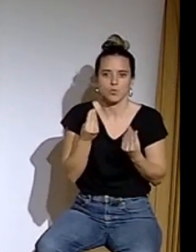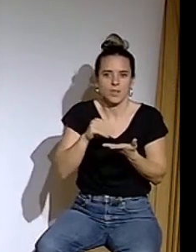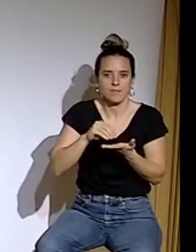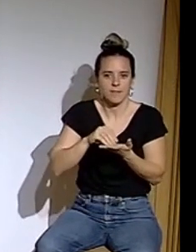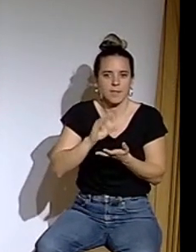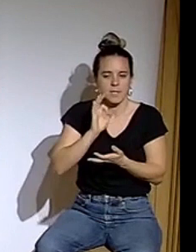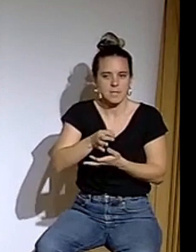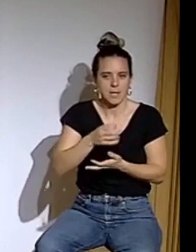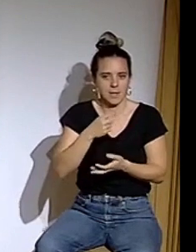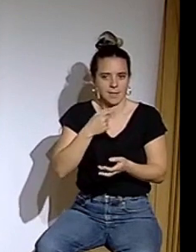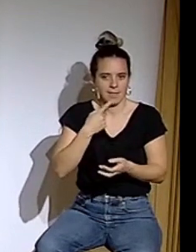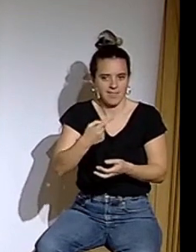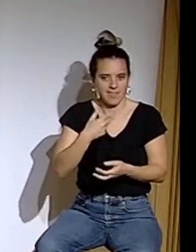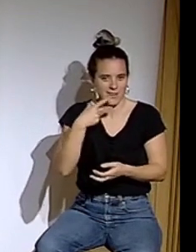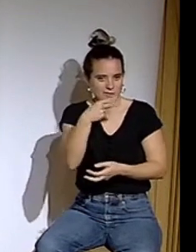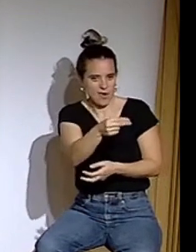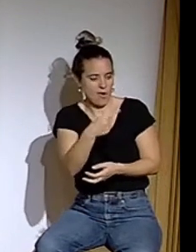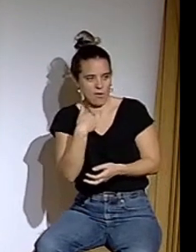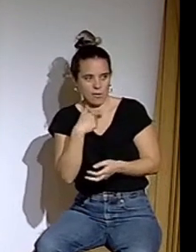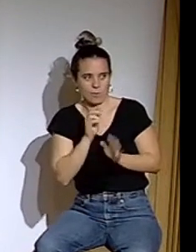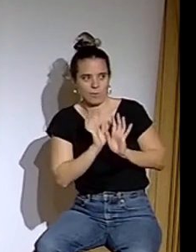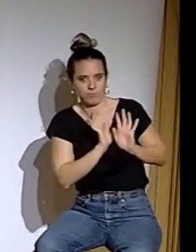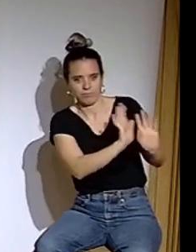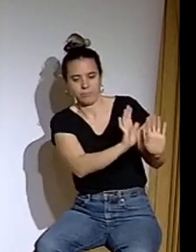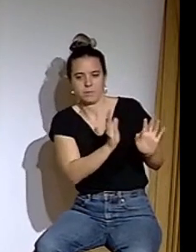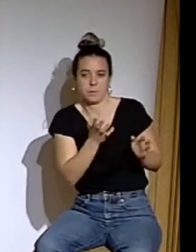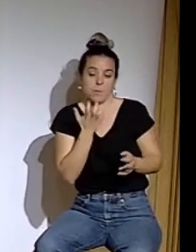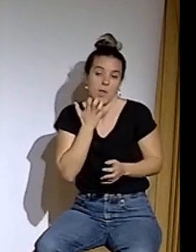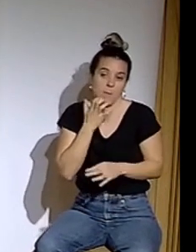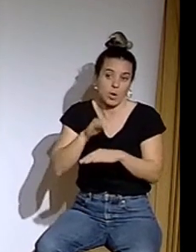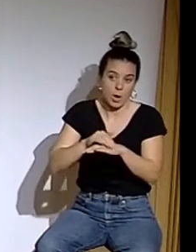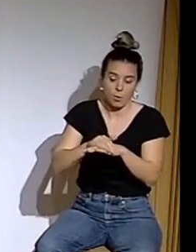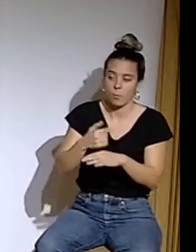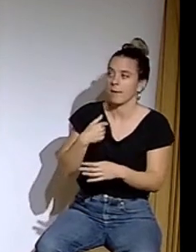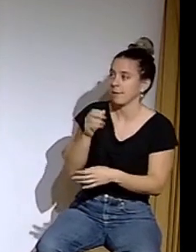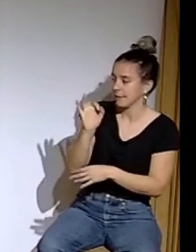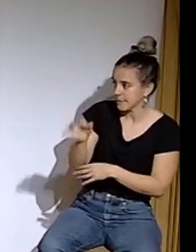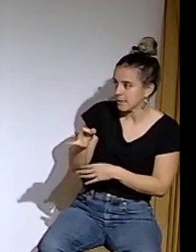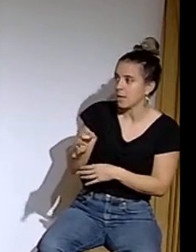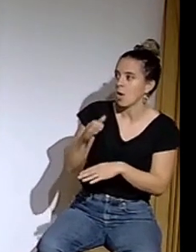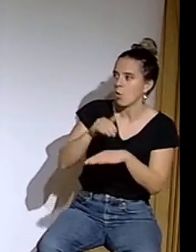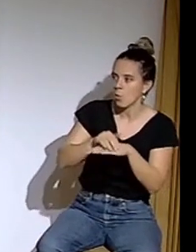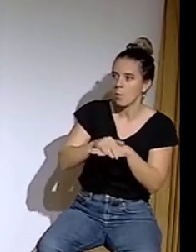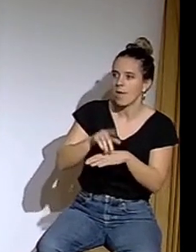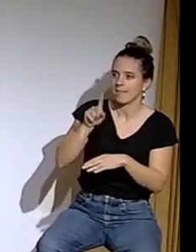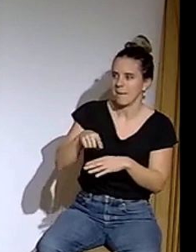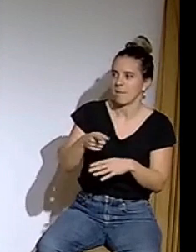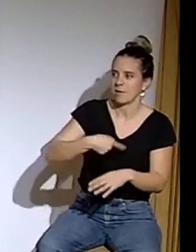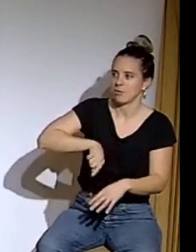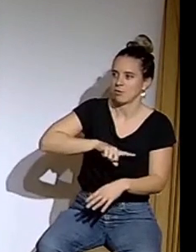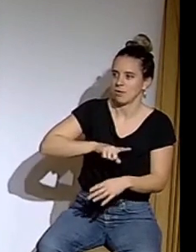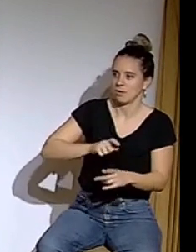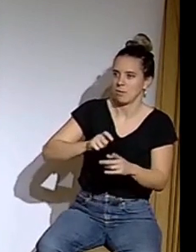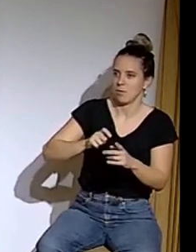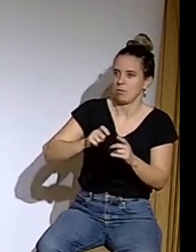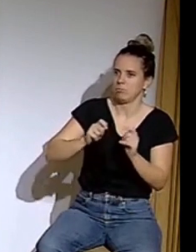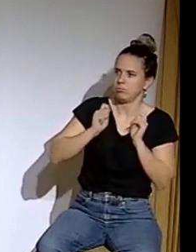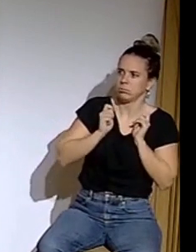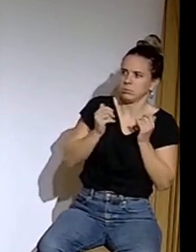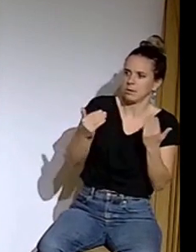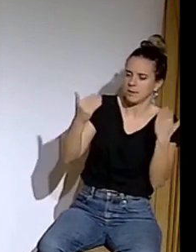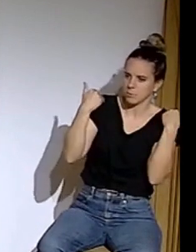total total O sea la culpa y también responsabilizarnos de una herencia de la que